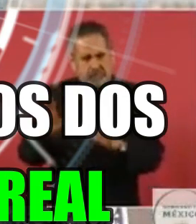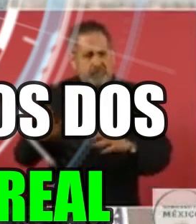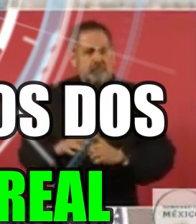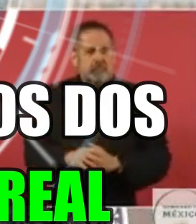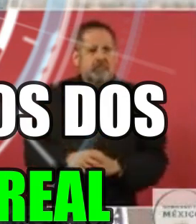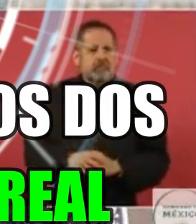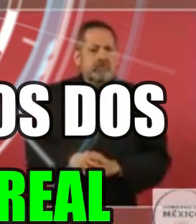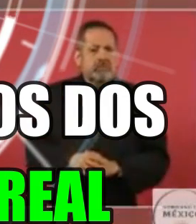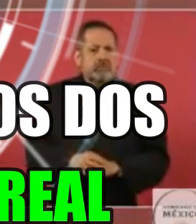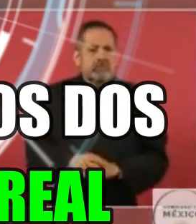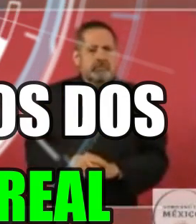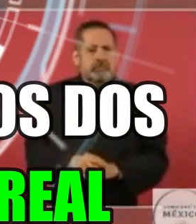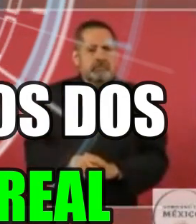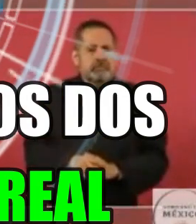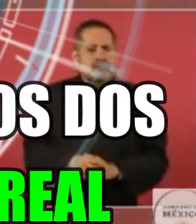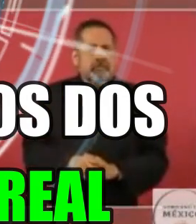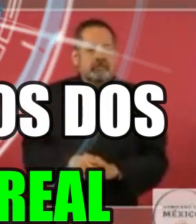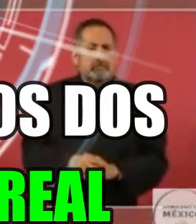y